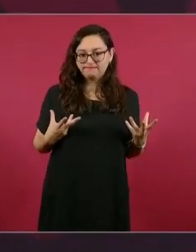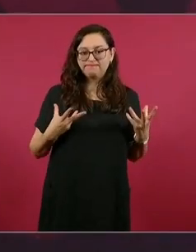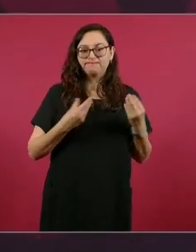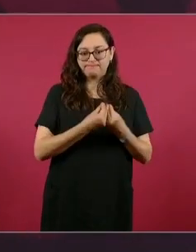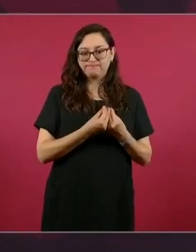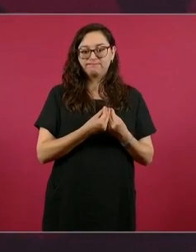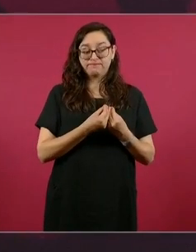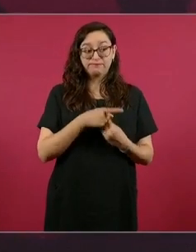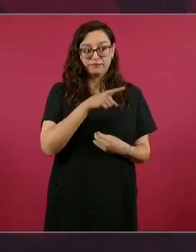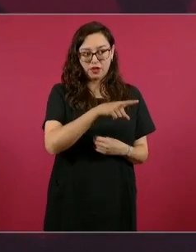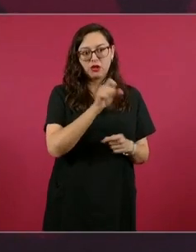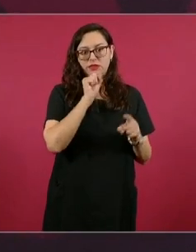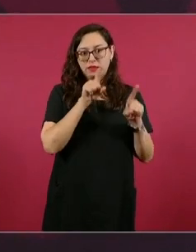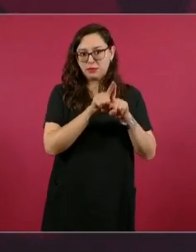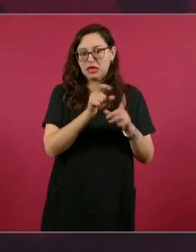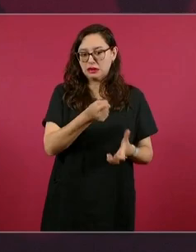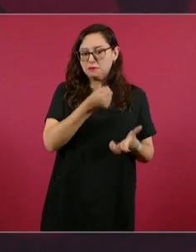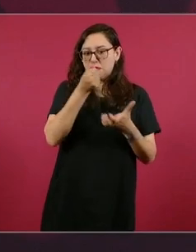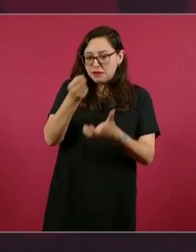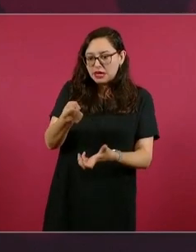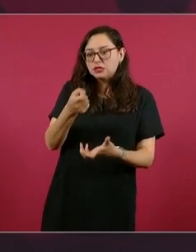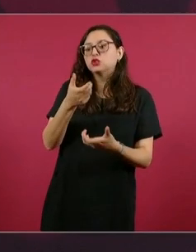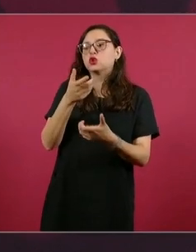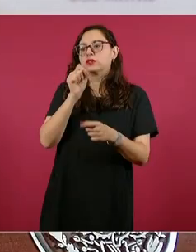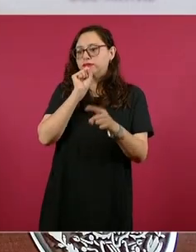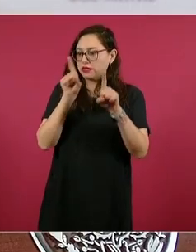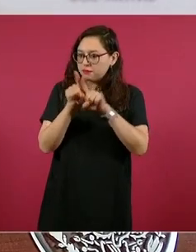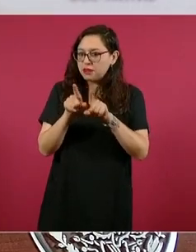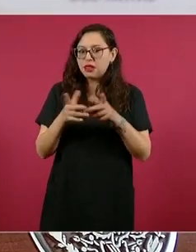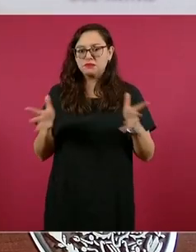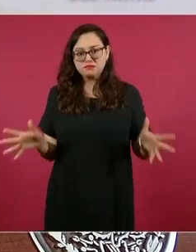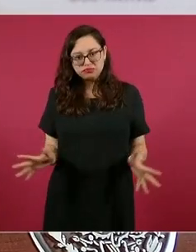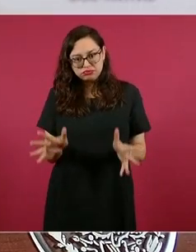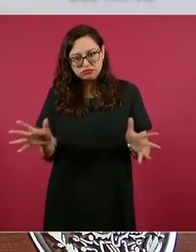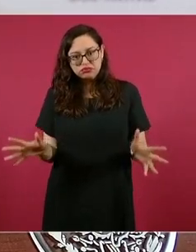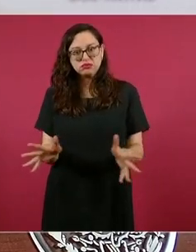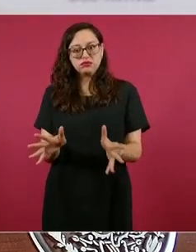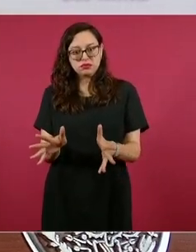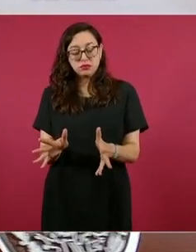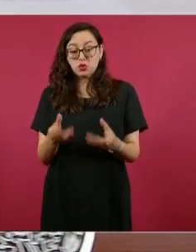han invertido mucho los